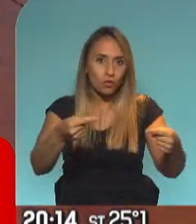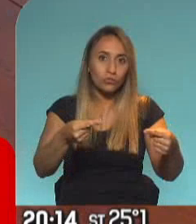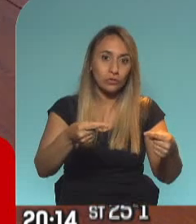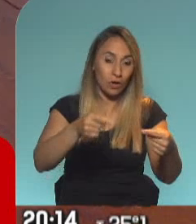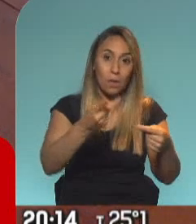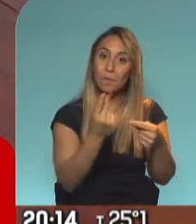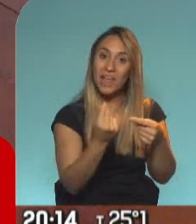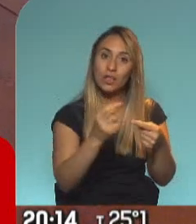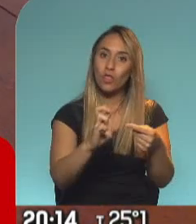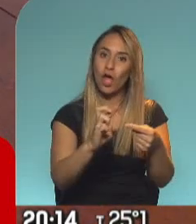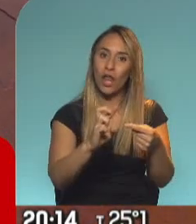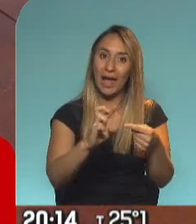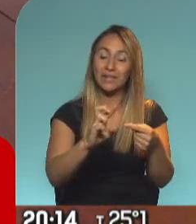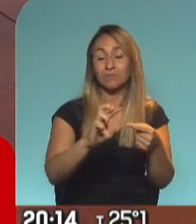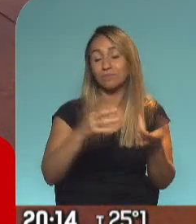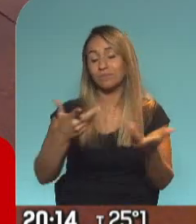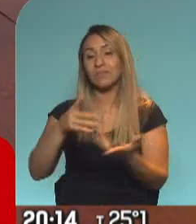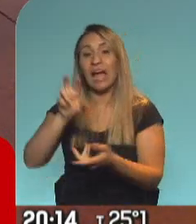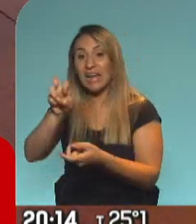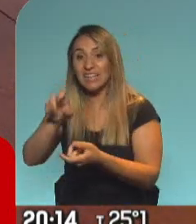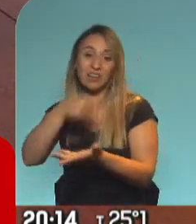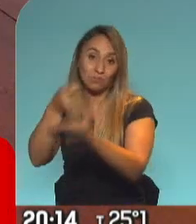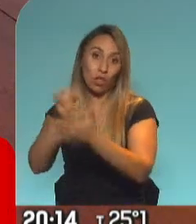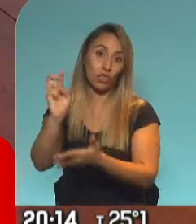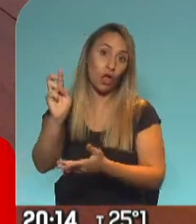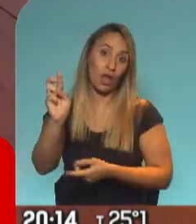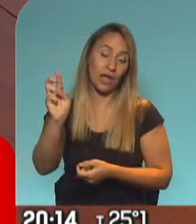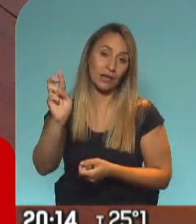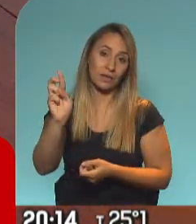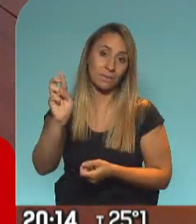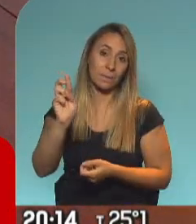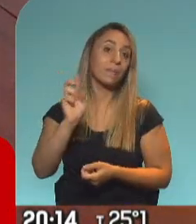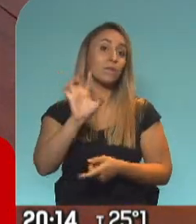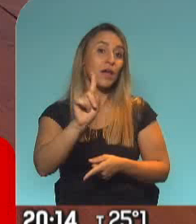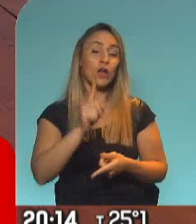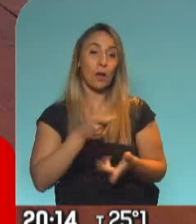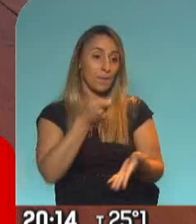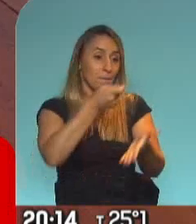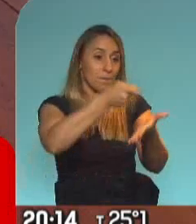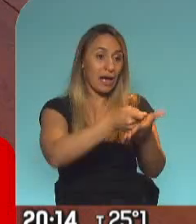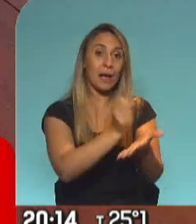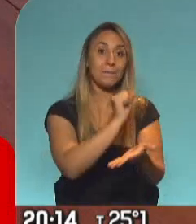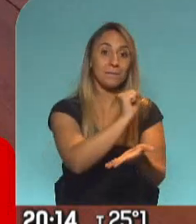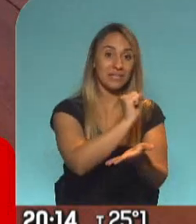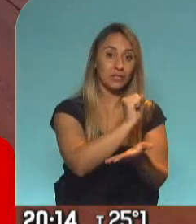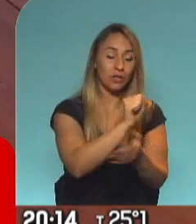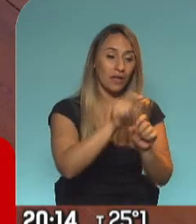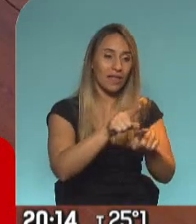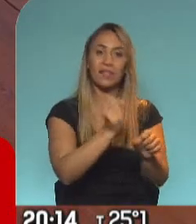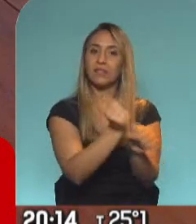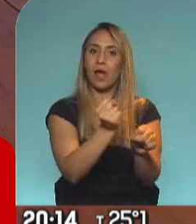dolarizado, y pagamos en pesos lo que equivalente a las labores, que